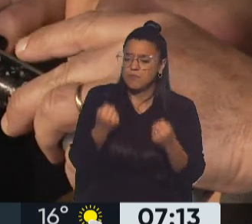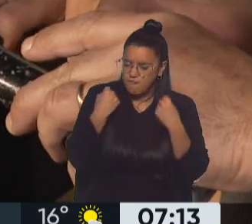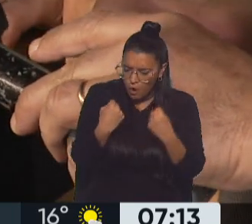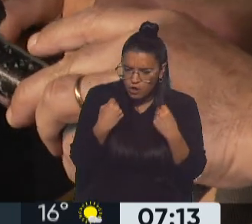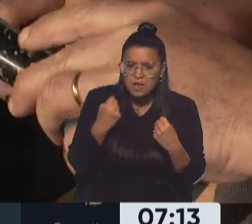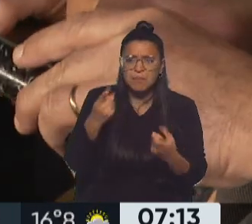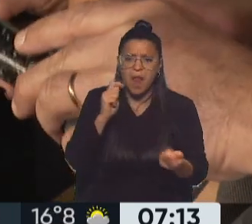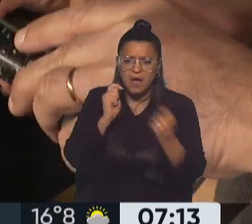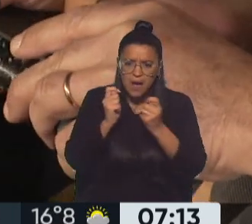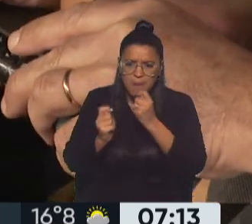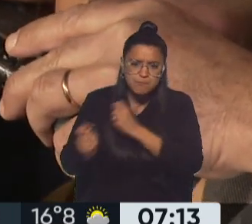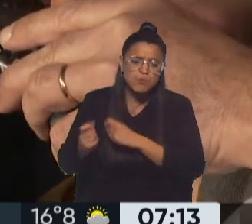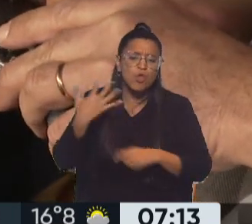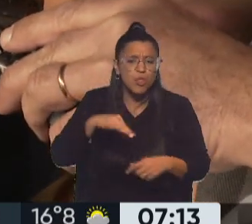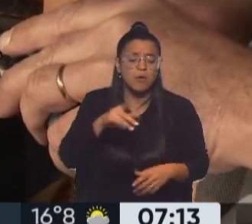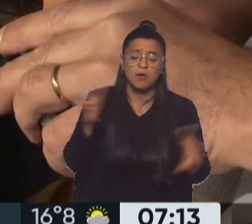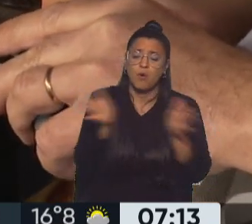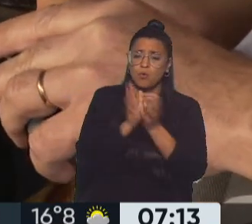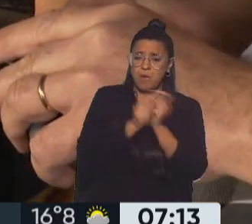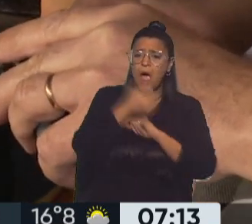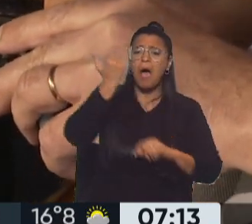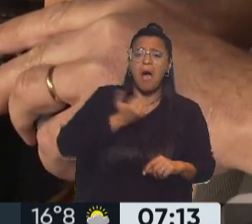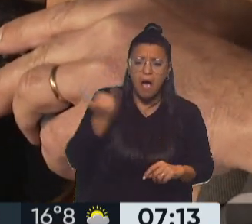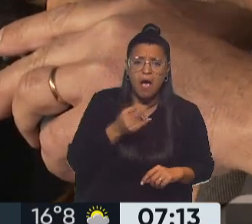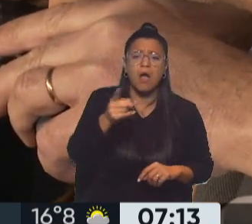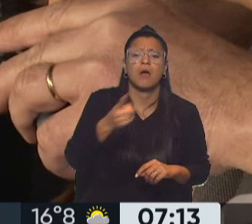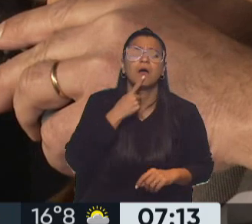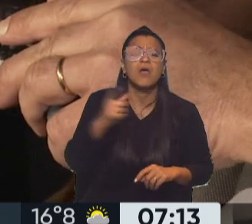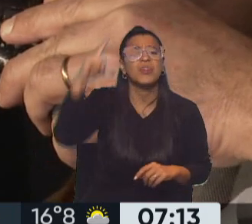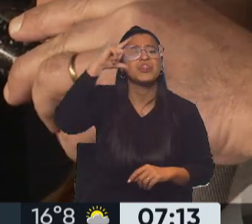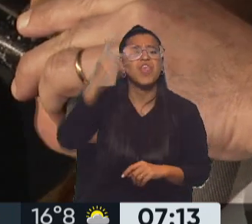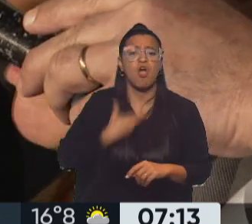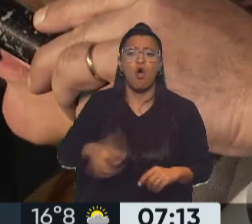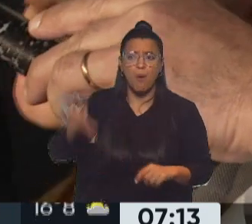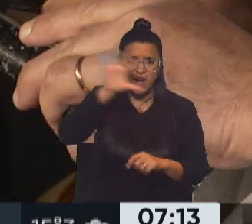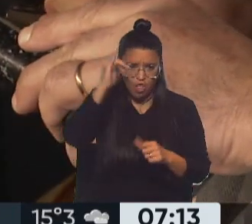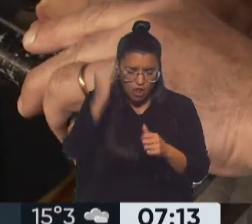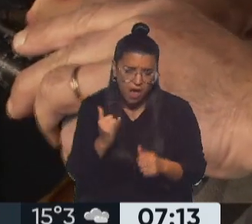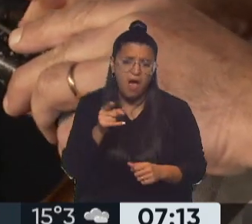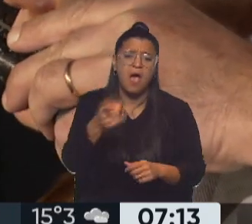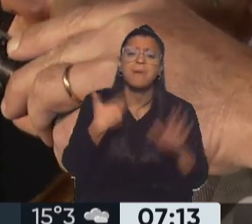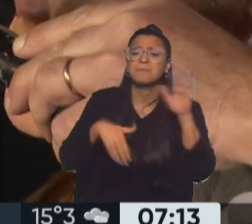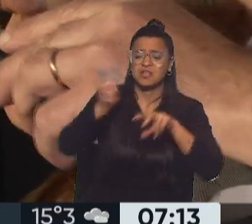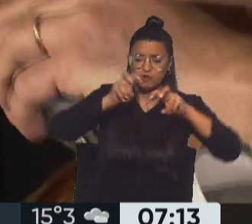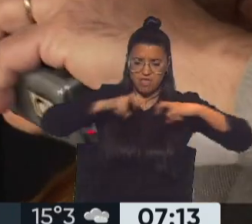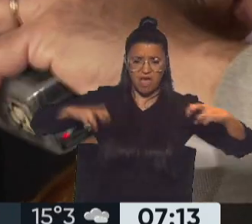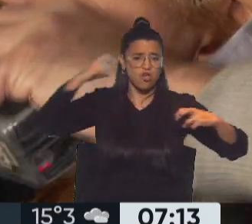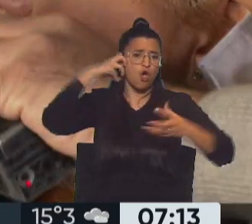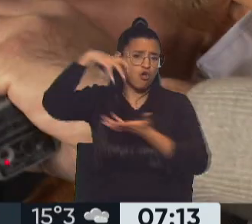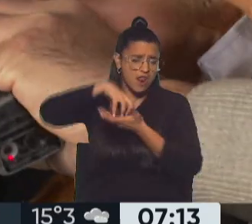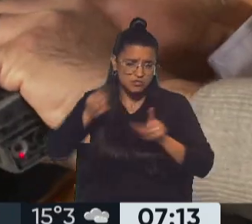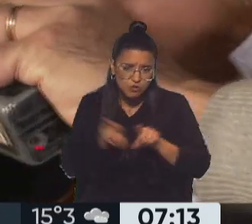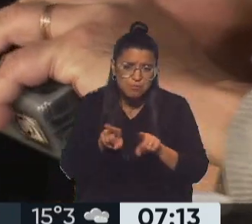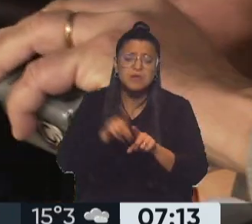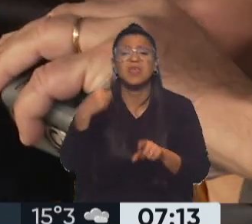para los cambios que hay que hacer, que lo tiene Juntos por el Cambio. Lo tiene con los 10 gobernadores, lo tiene con la mayoría parlamentaria, la tiene con los